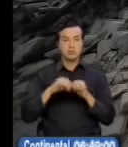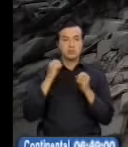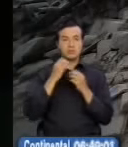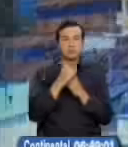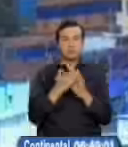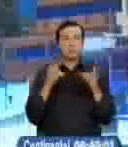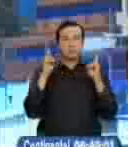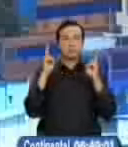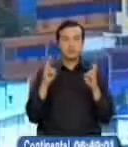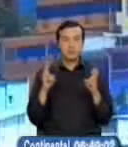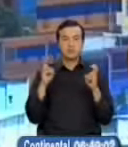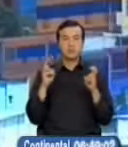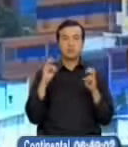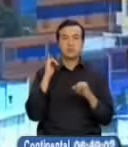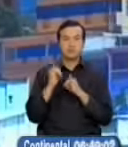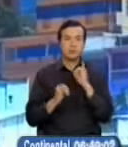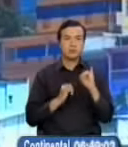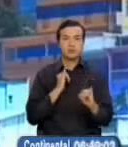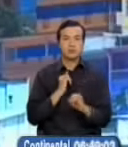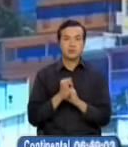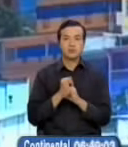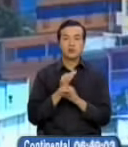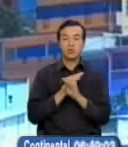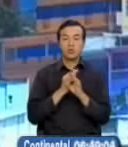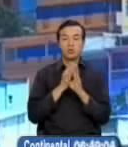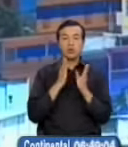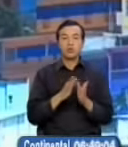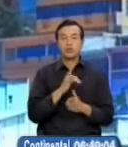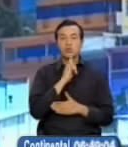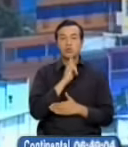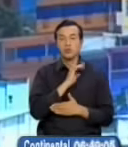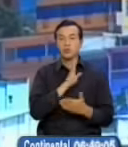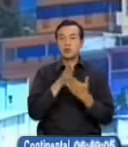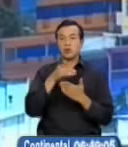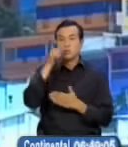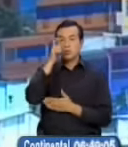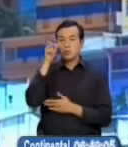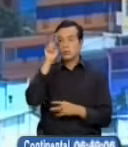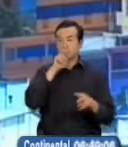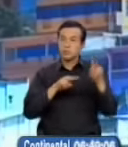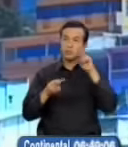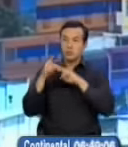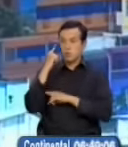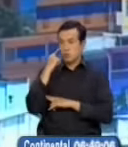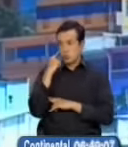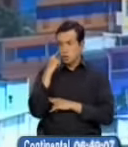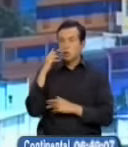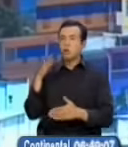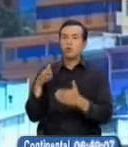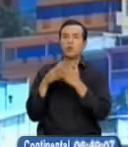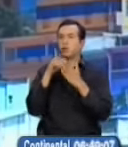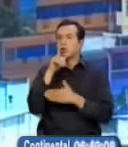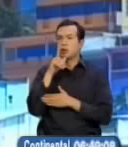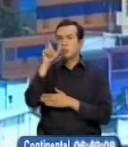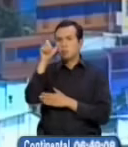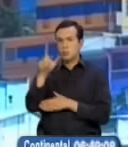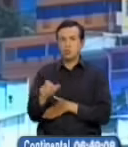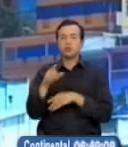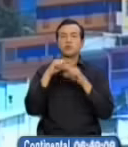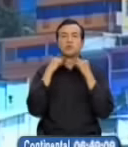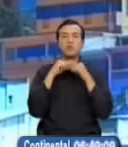informando temas fuera de nuestras fronteras. Funcionarios estadounidenses llegan a Turquía para analizar las pruebas en contra del clérigo turco